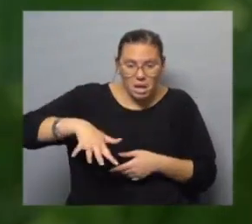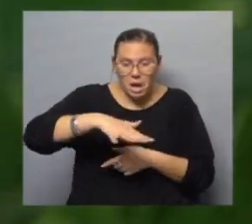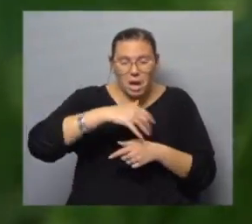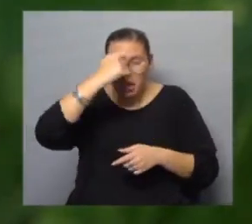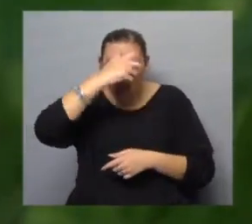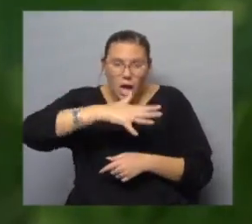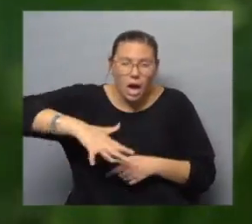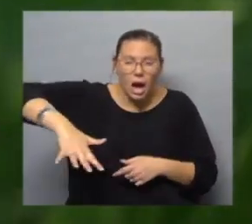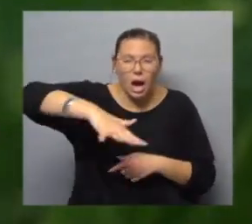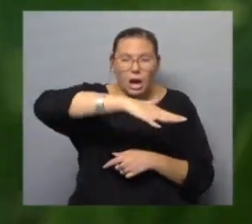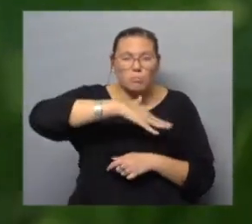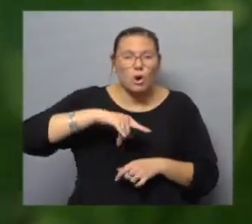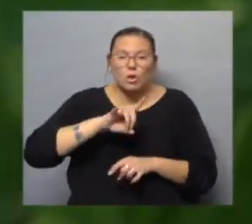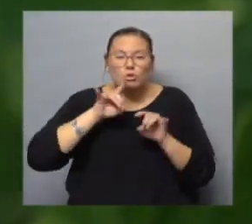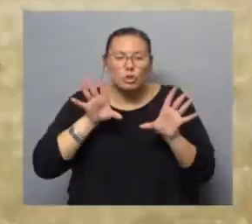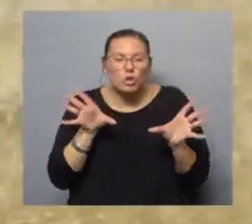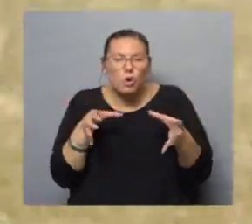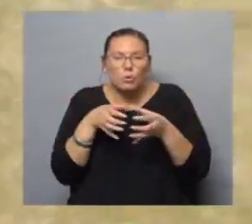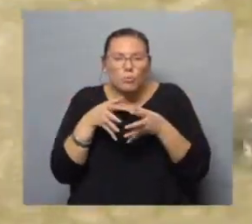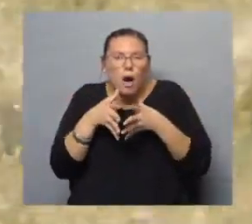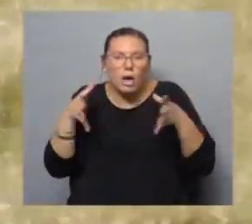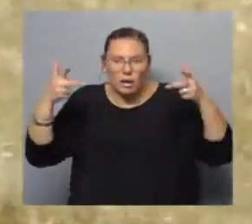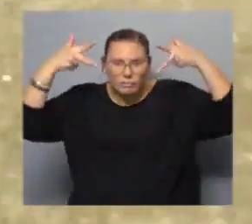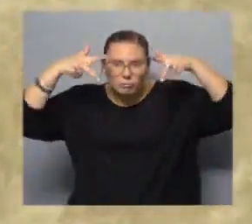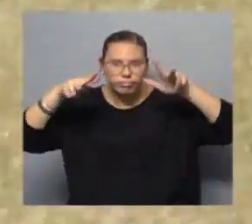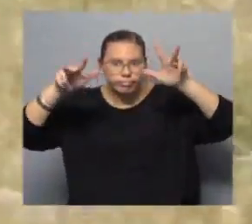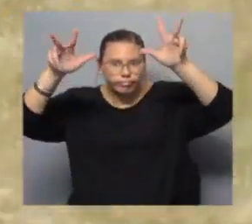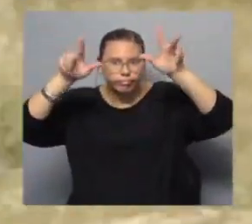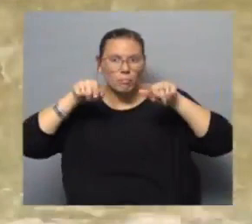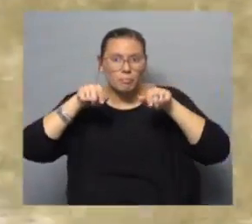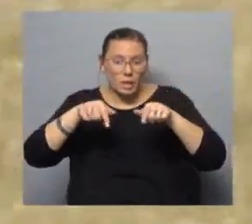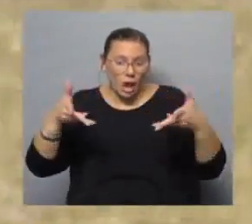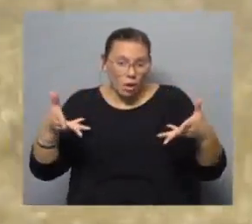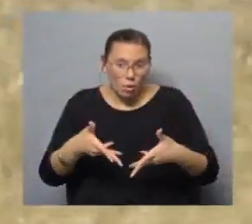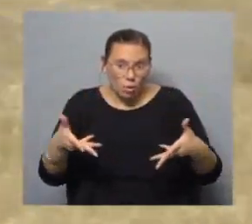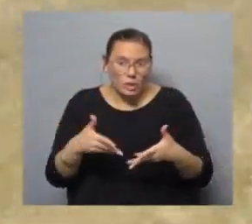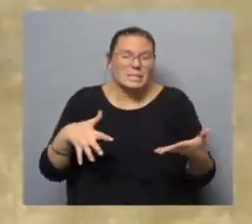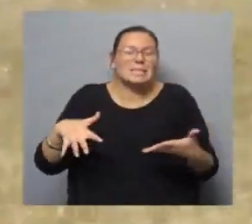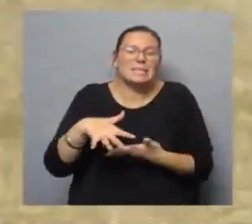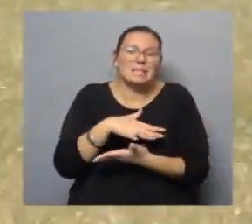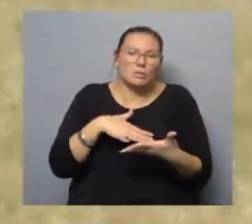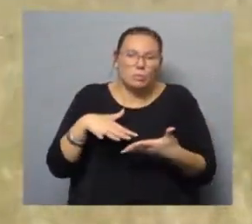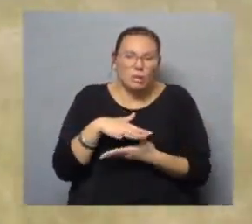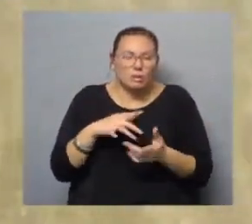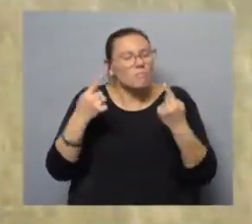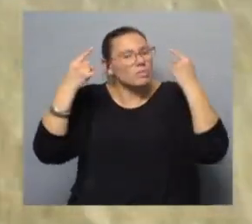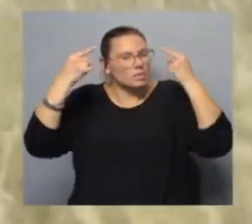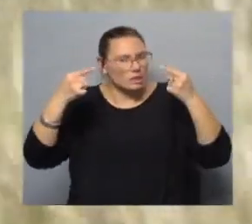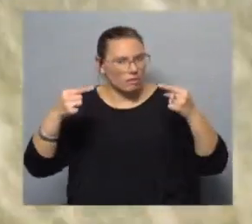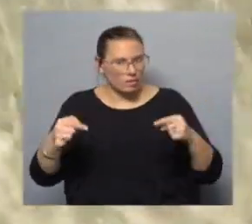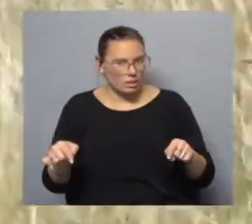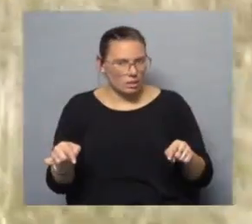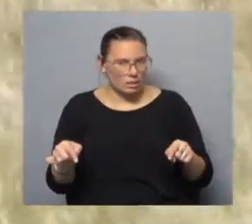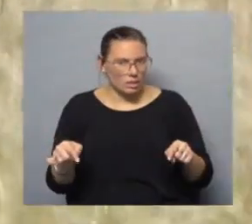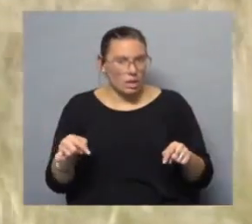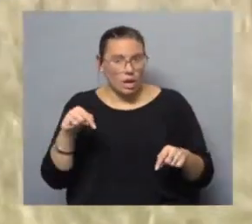campos solamente manadas muy grandes de venado. Y el venado hoy, la situación es muy distinta,